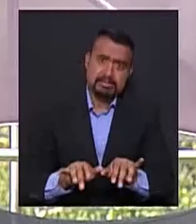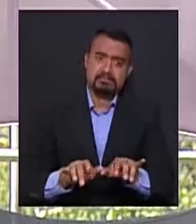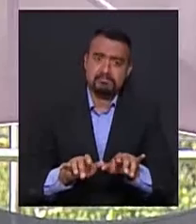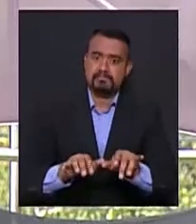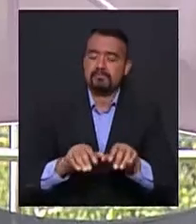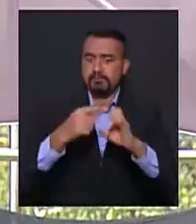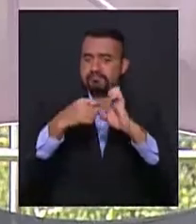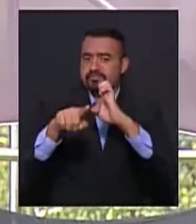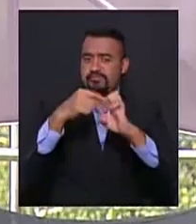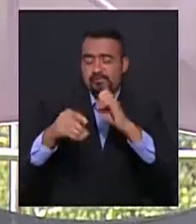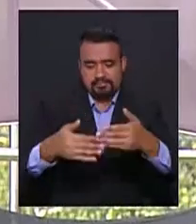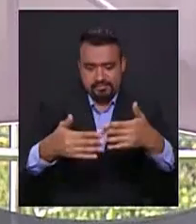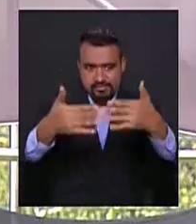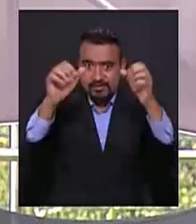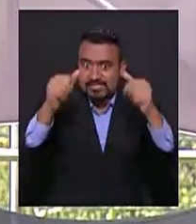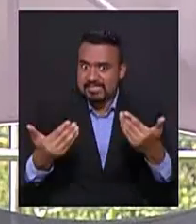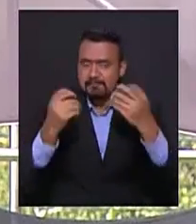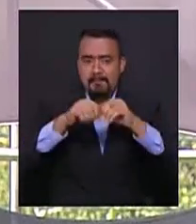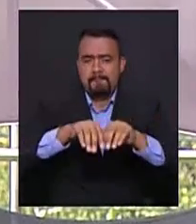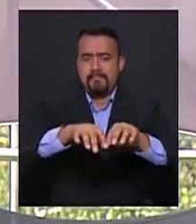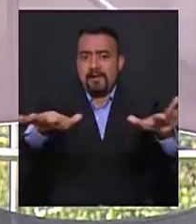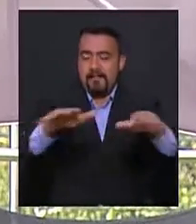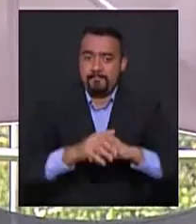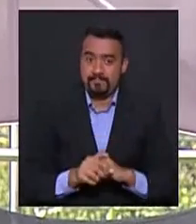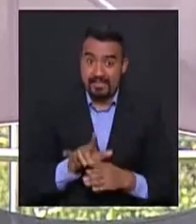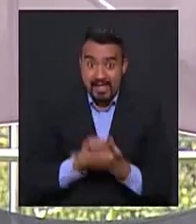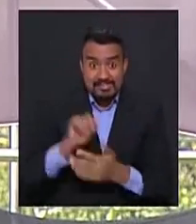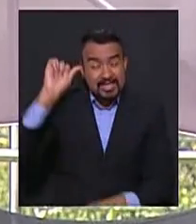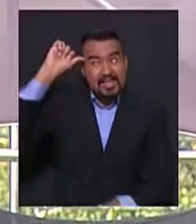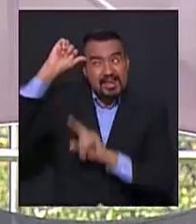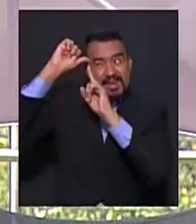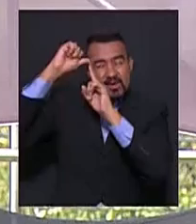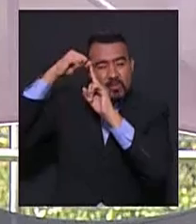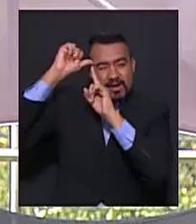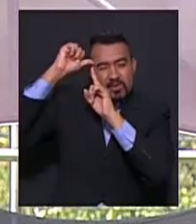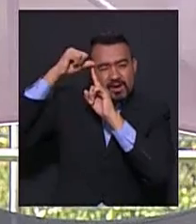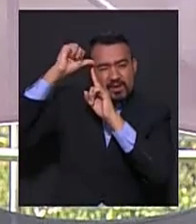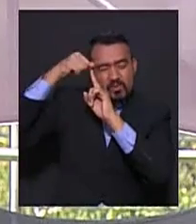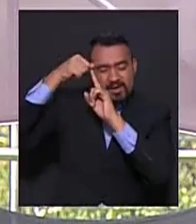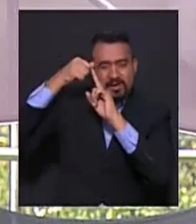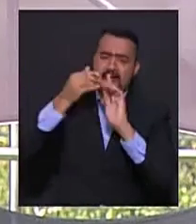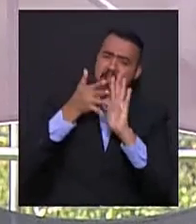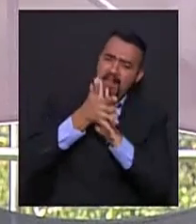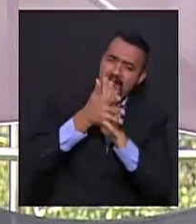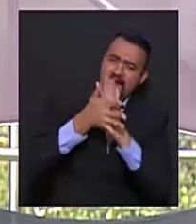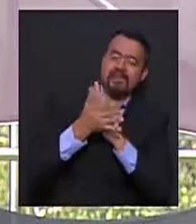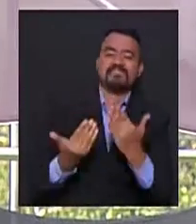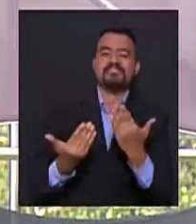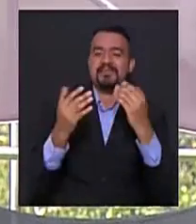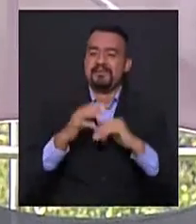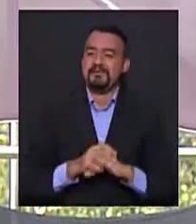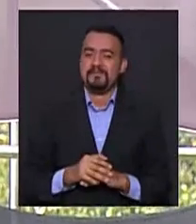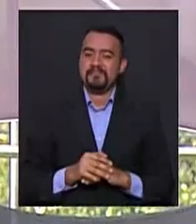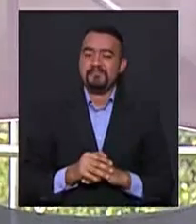de nuestras historias. Hacer memoria es fertilizar nuestro tejido urbano y social. Sin